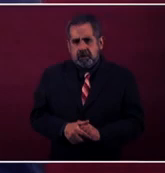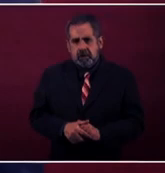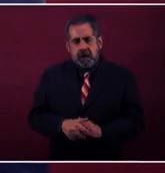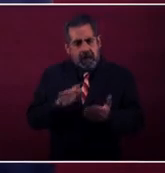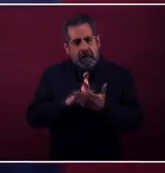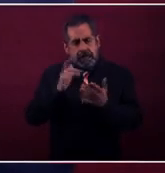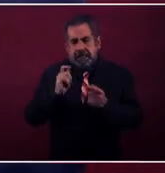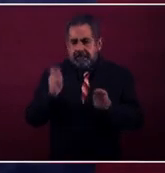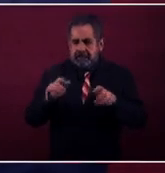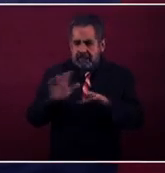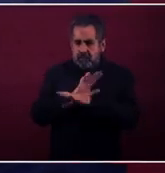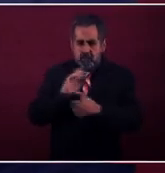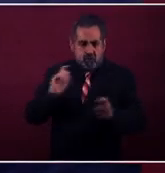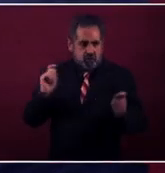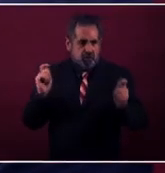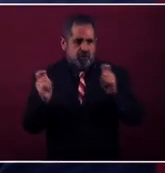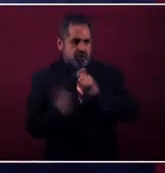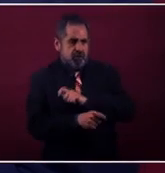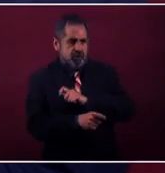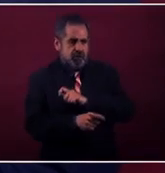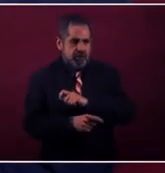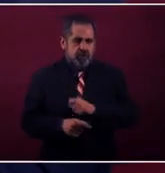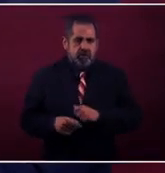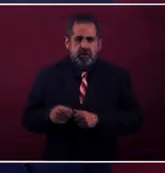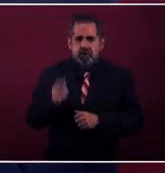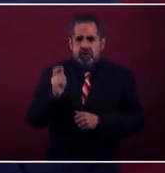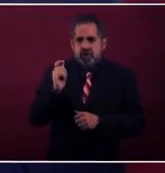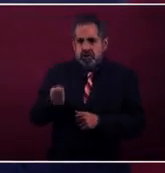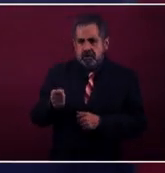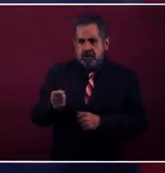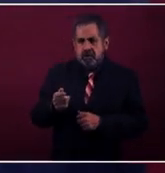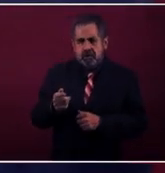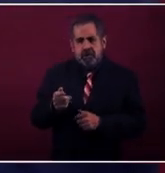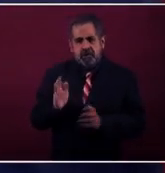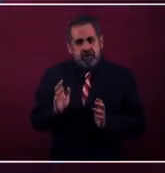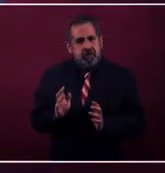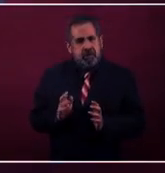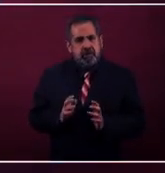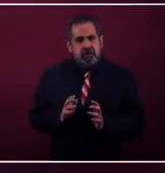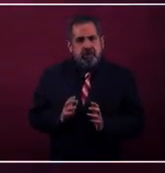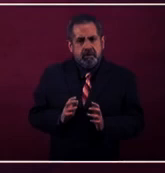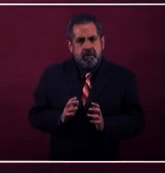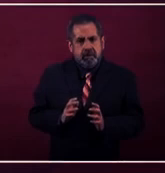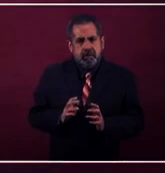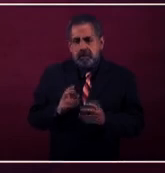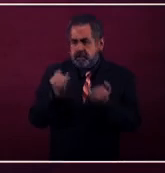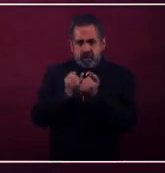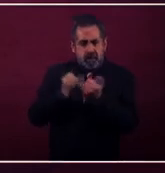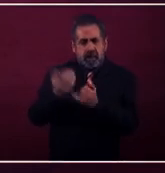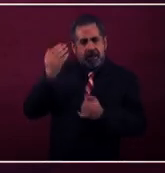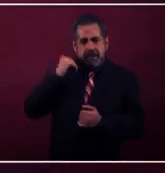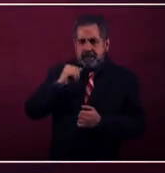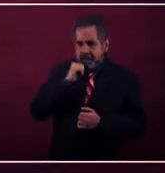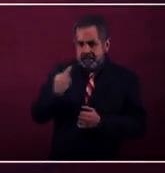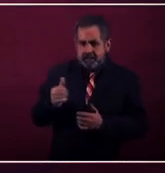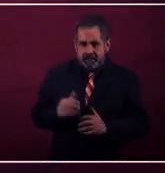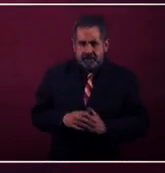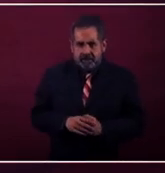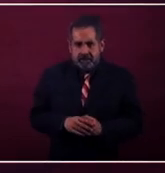todo un cambio. Sí, Sí, entonces ya no es igual.